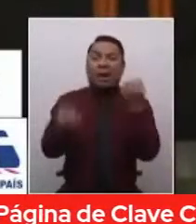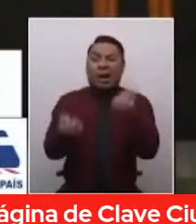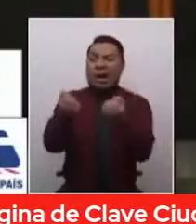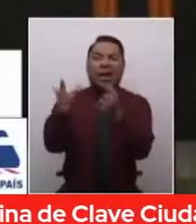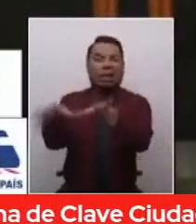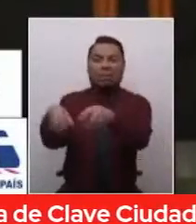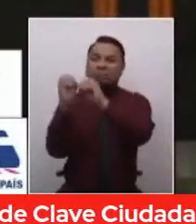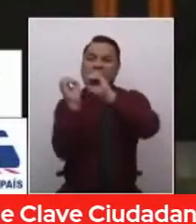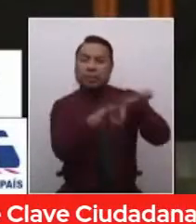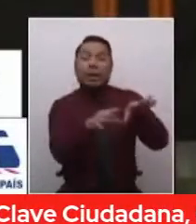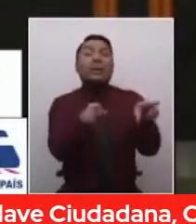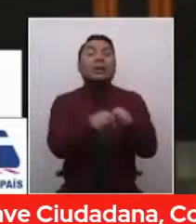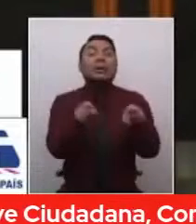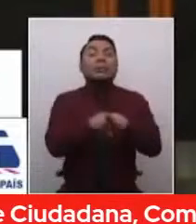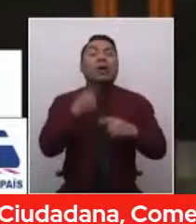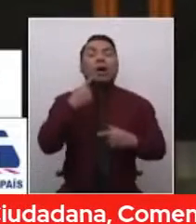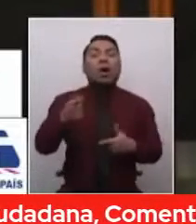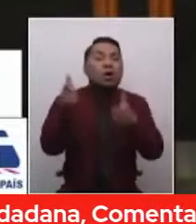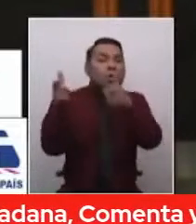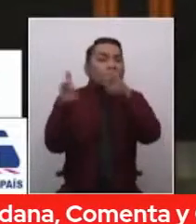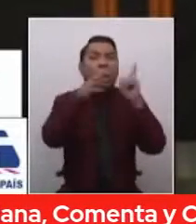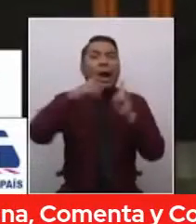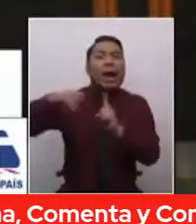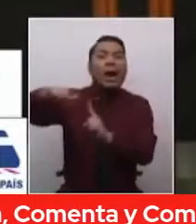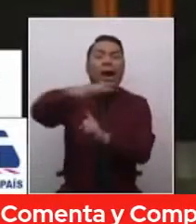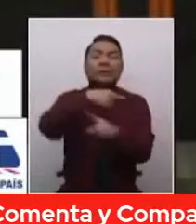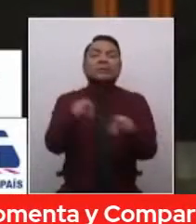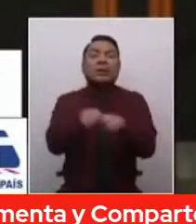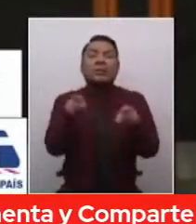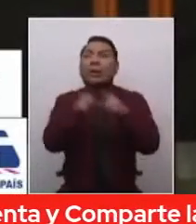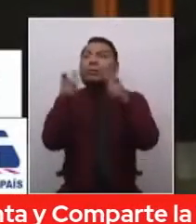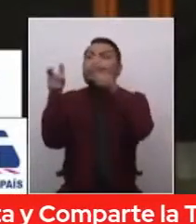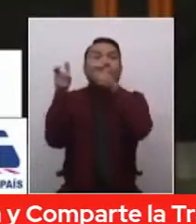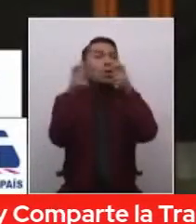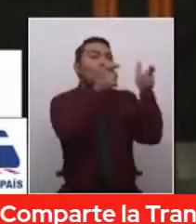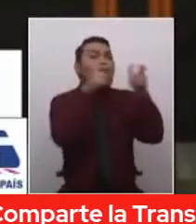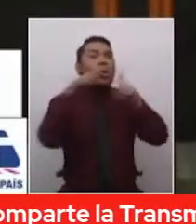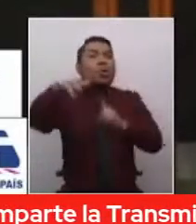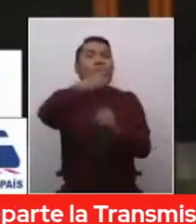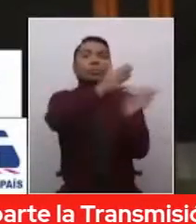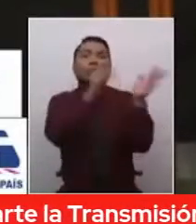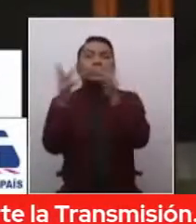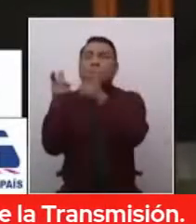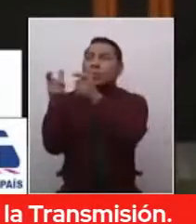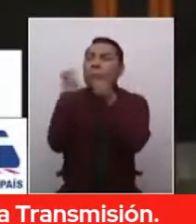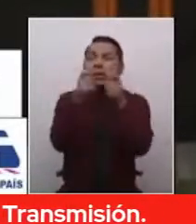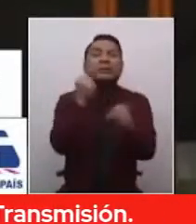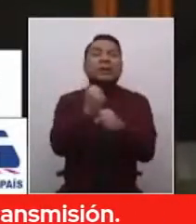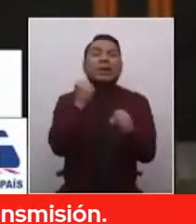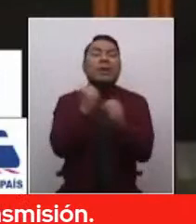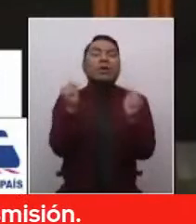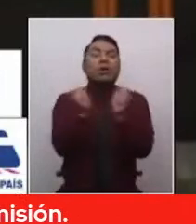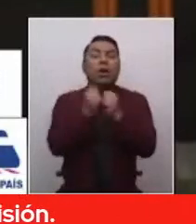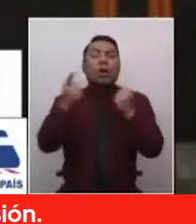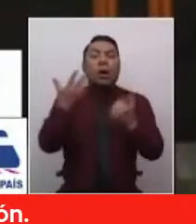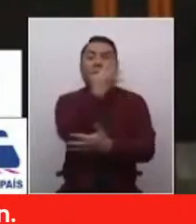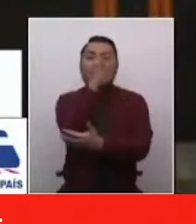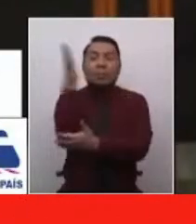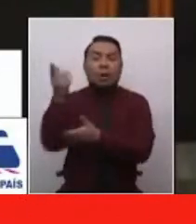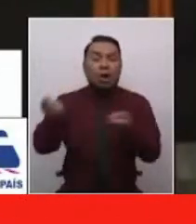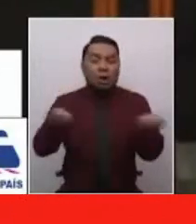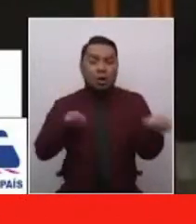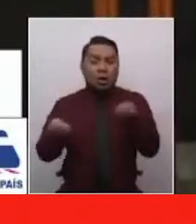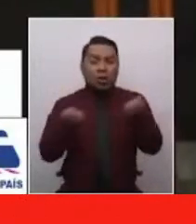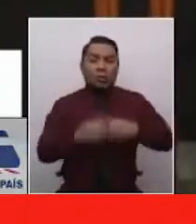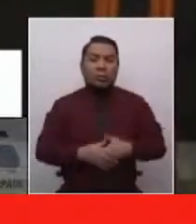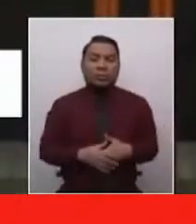eso. Y en cuanto al control de la calidad del aire, también hacer mediciones de control y trabajar con las plantas que controlan